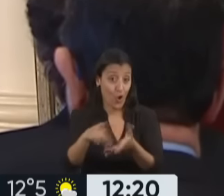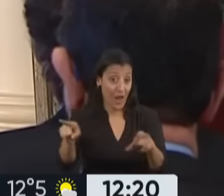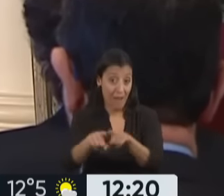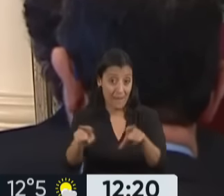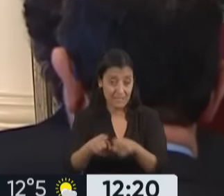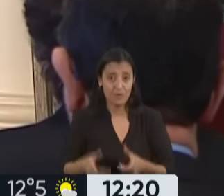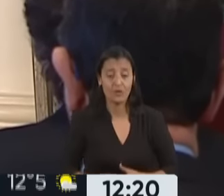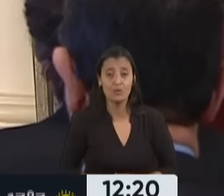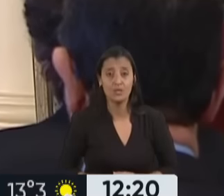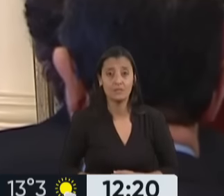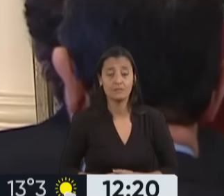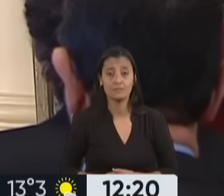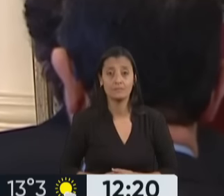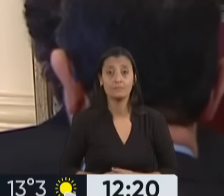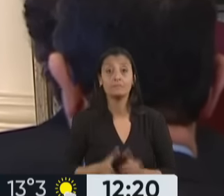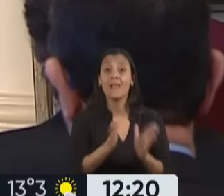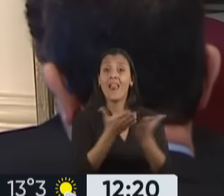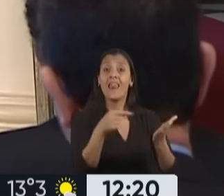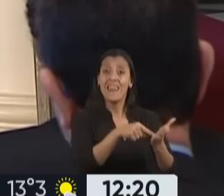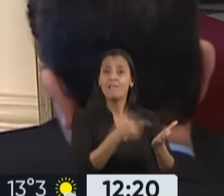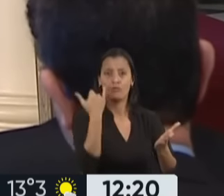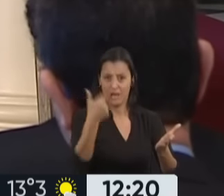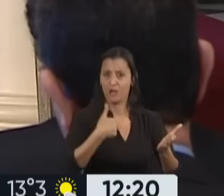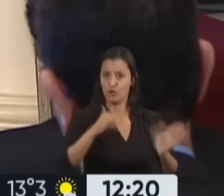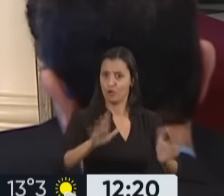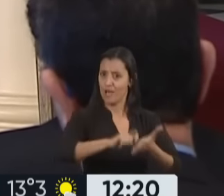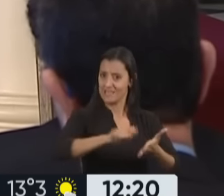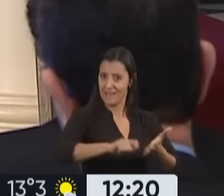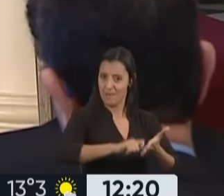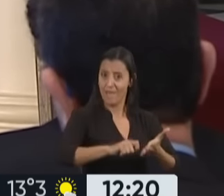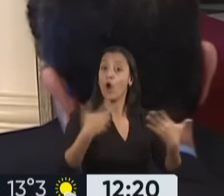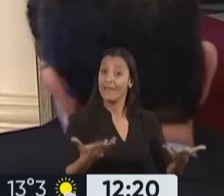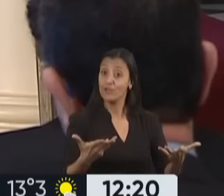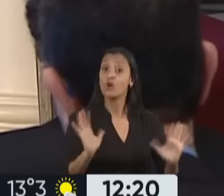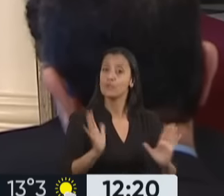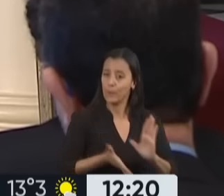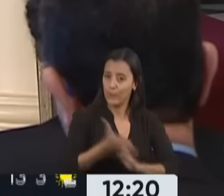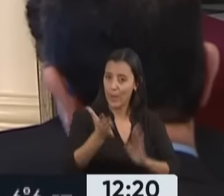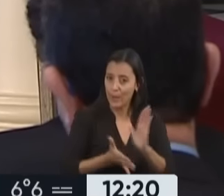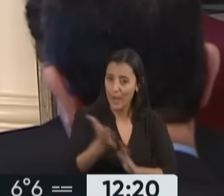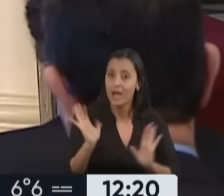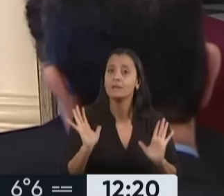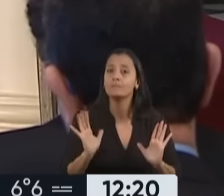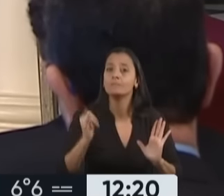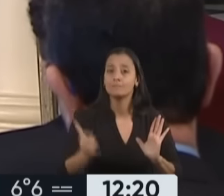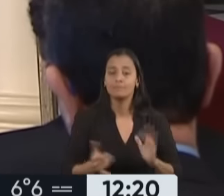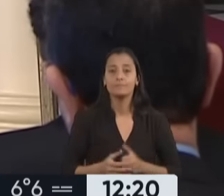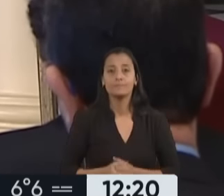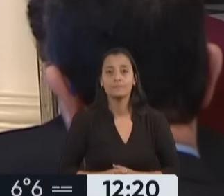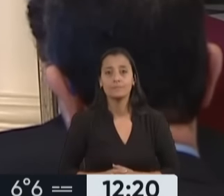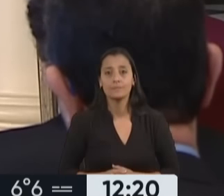mármol. El libro ya lo estoy escribiendo. Por lo pronto tenemos aquí la concisión del mármol.